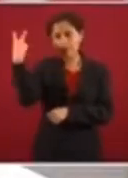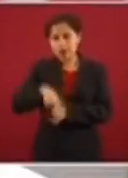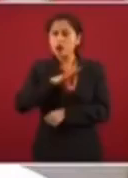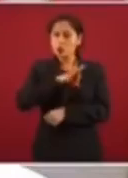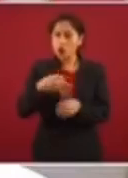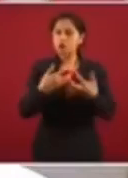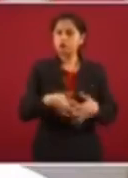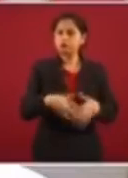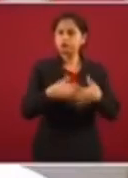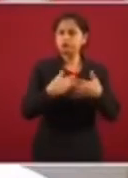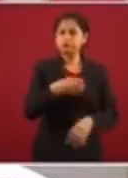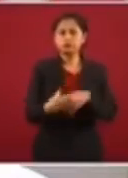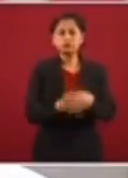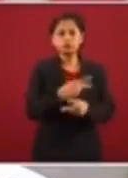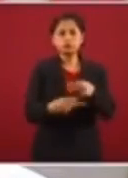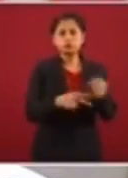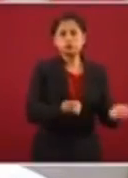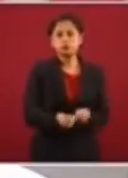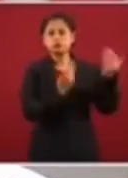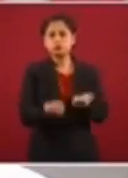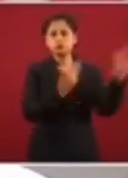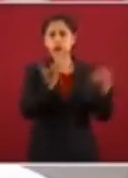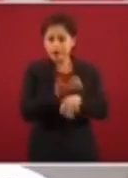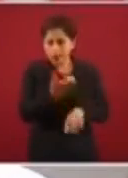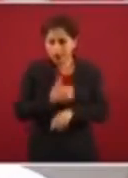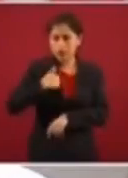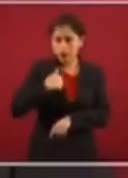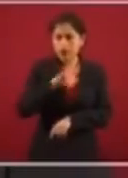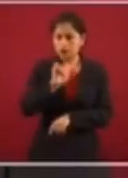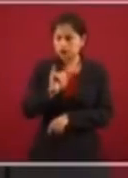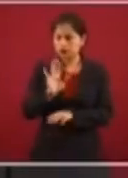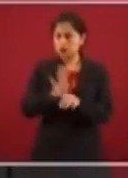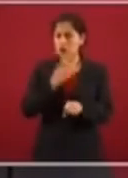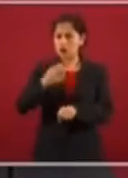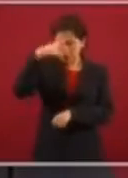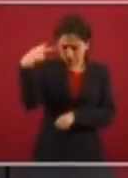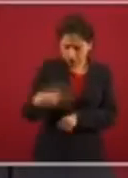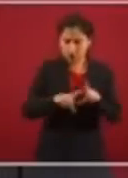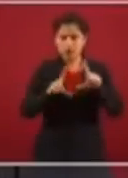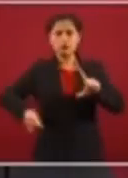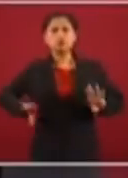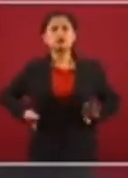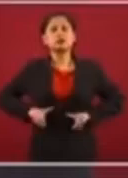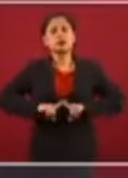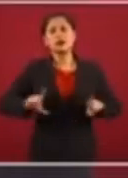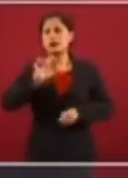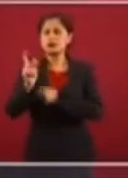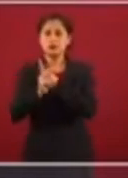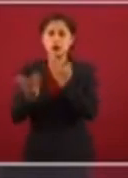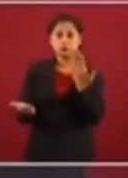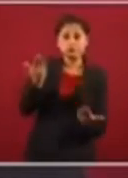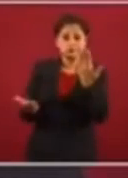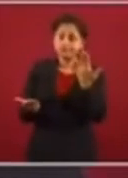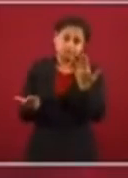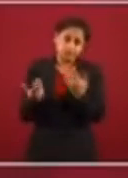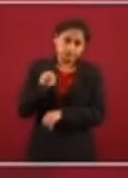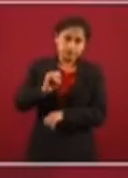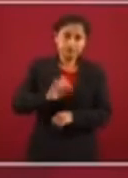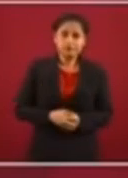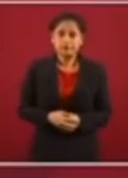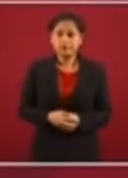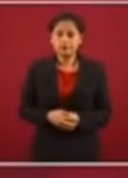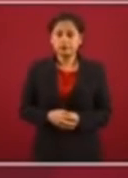exportar a Estados Unidos y a Canadá. Eso nos hace distintos. Es una ventaja comparativa, básicamente. Acerca